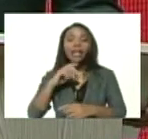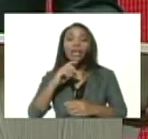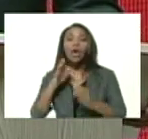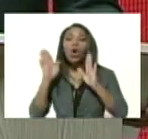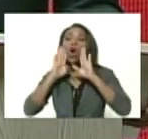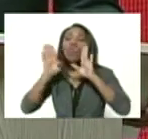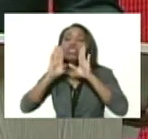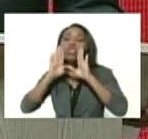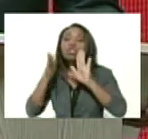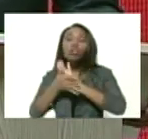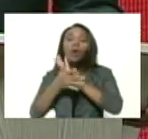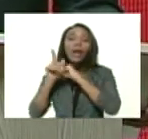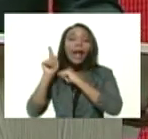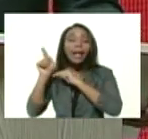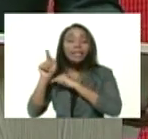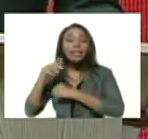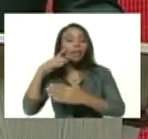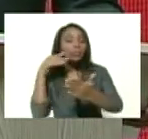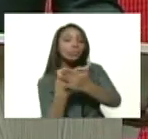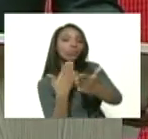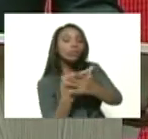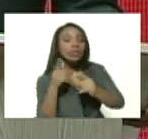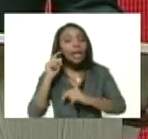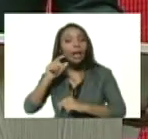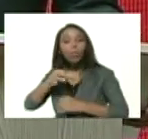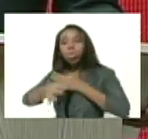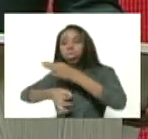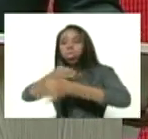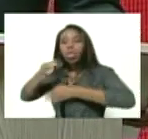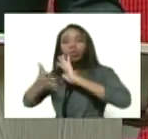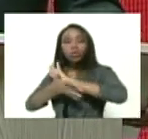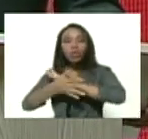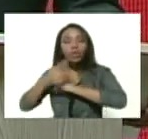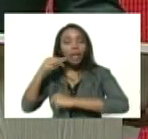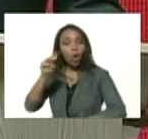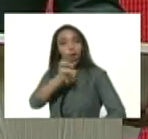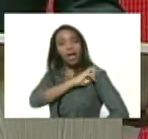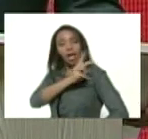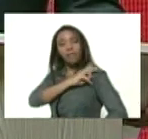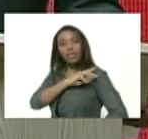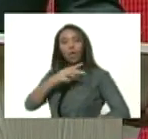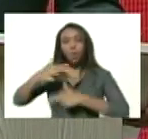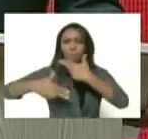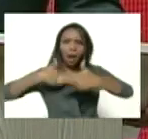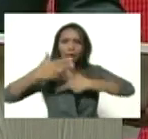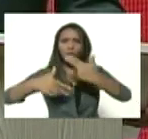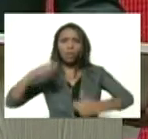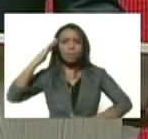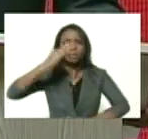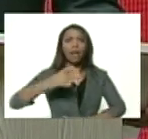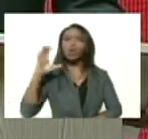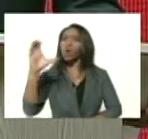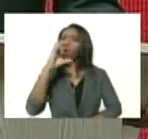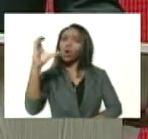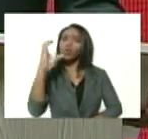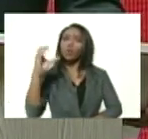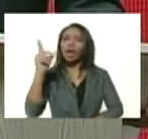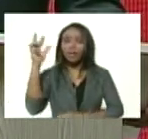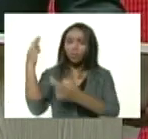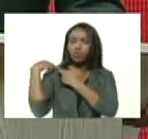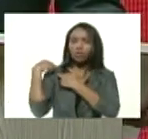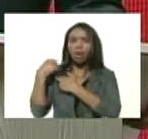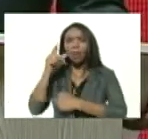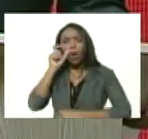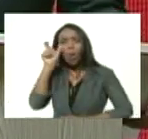confesión, en ese testimonio de quien funge como jefe de los mercenarios y paramilitares en Colombia, Cliver